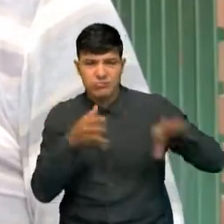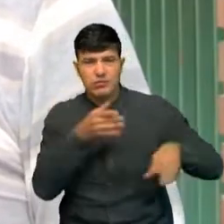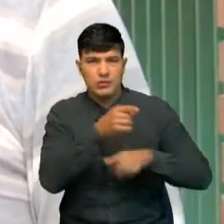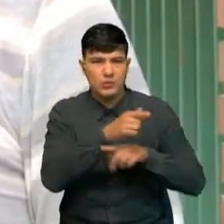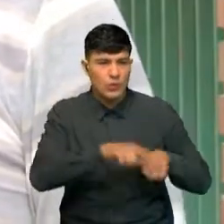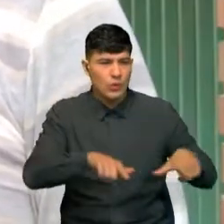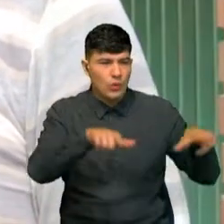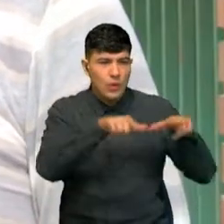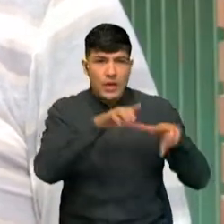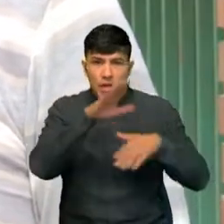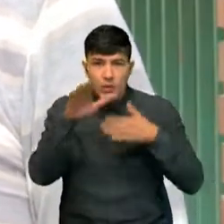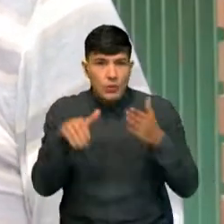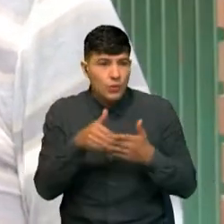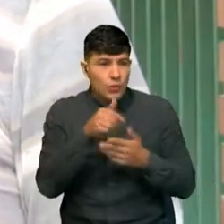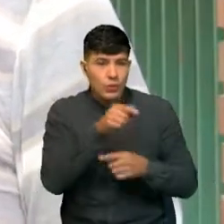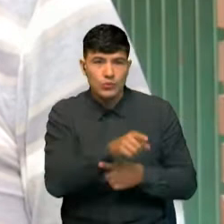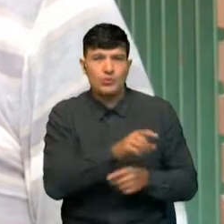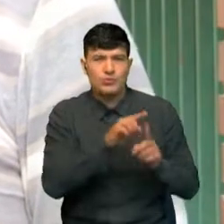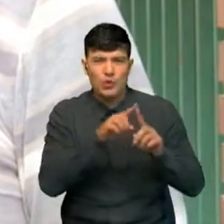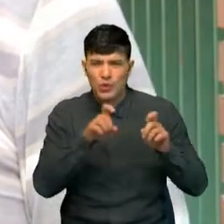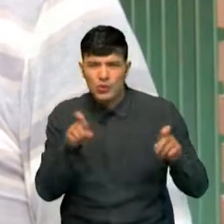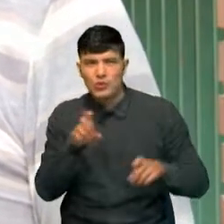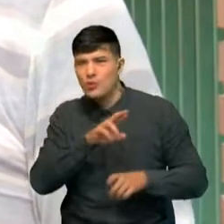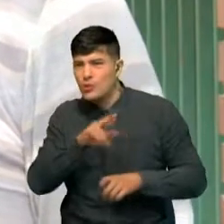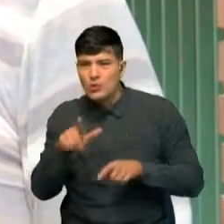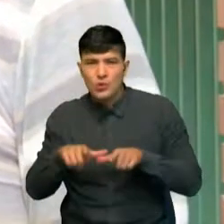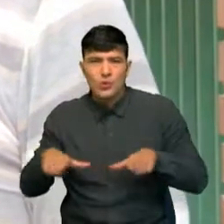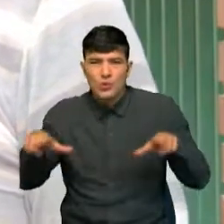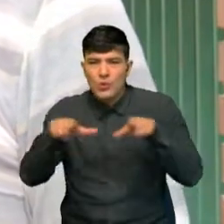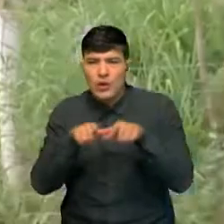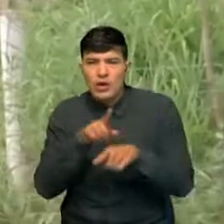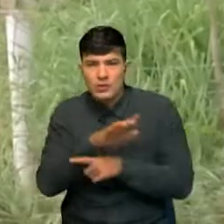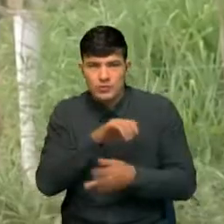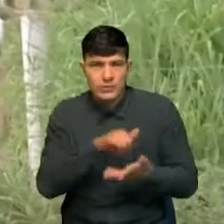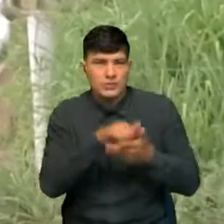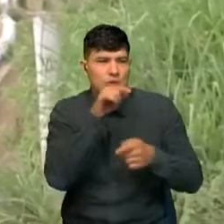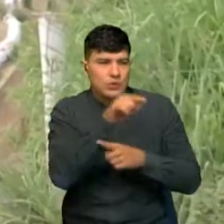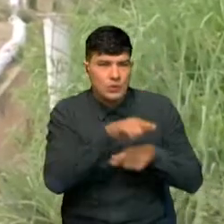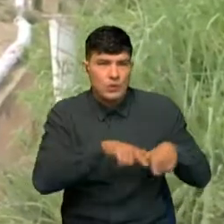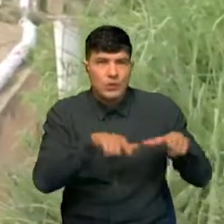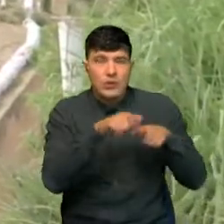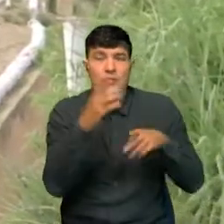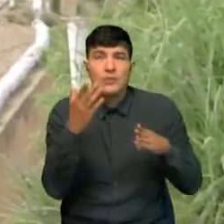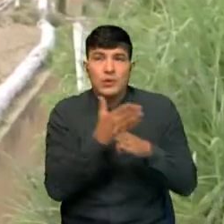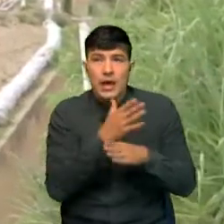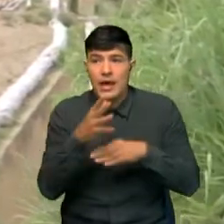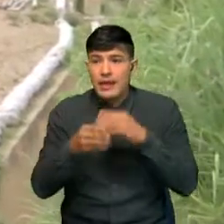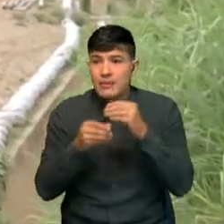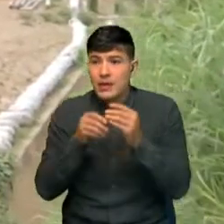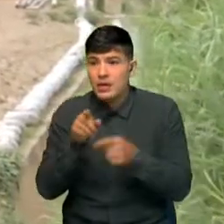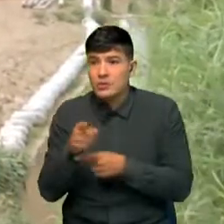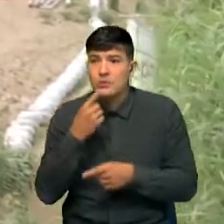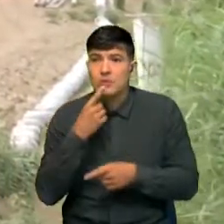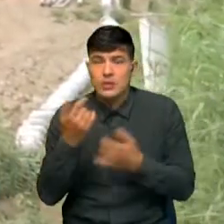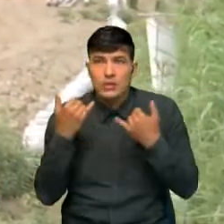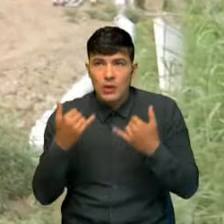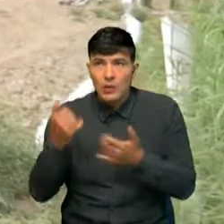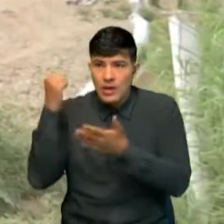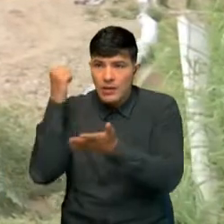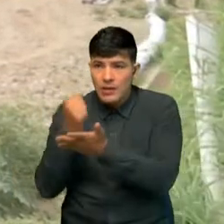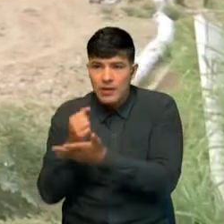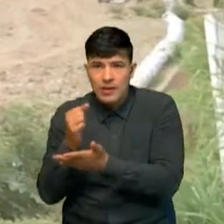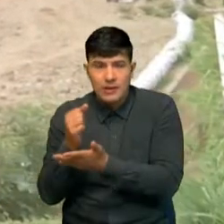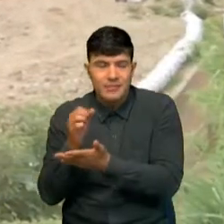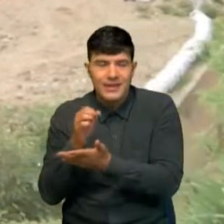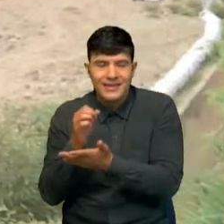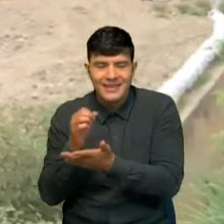de escombros, nos traen de escombros de otras partes, nos los botan ahí, o sea, un basurero. Por otra parte, afirman que son los que están ejecutando una obra